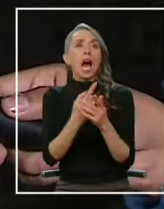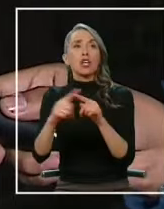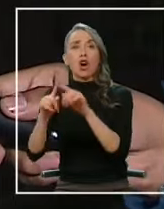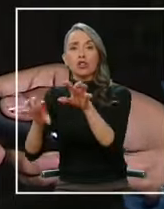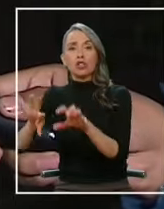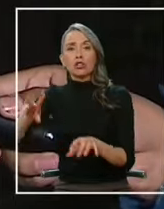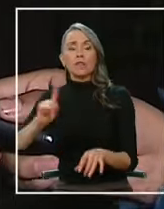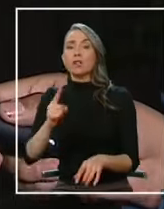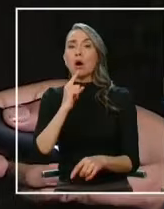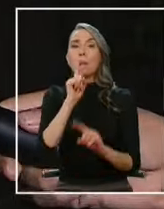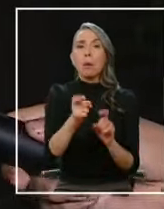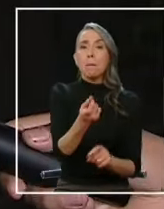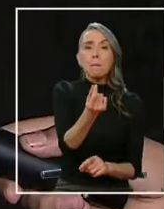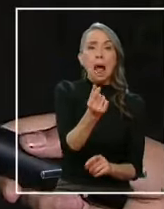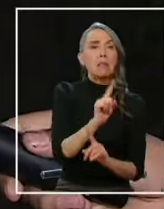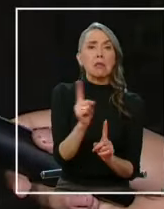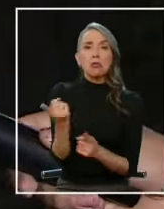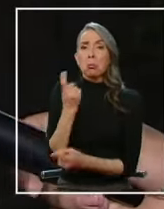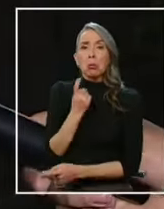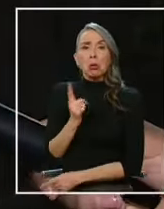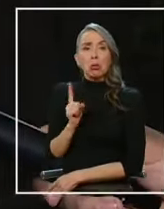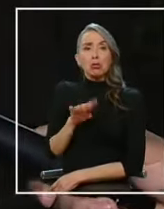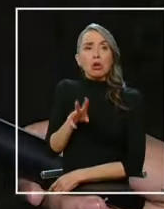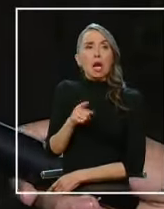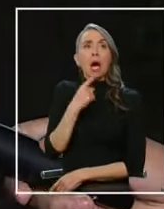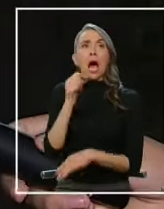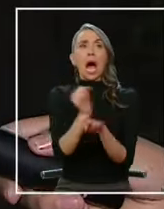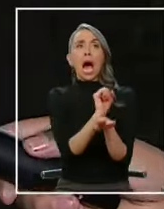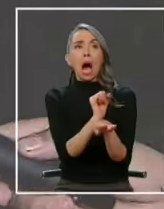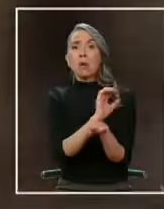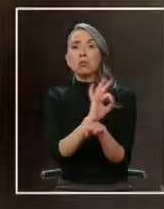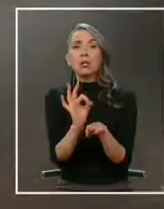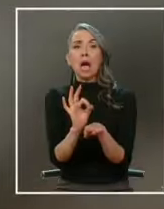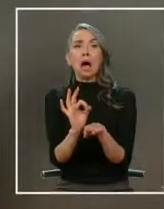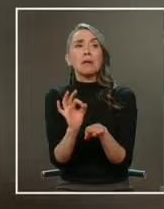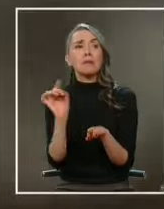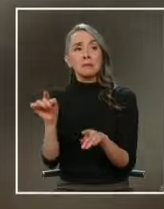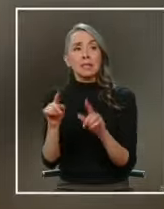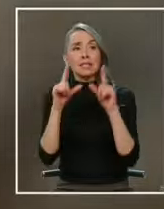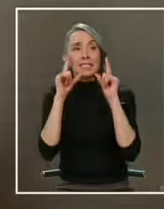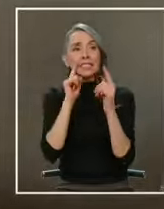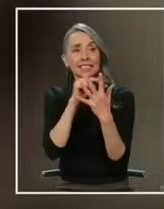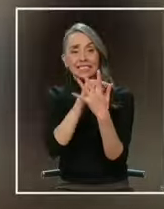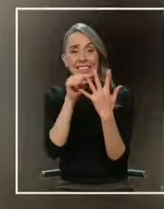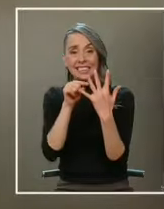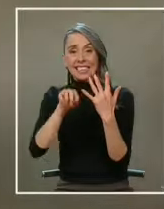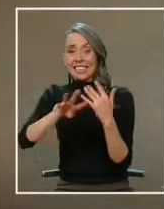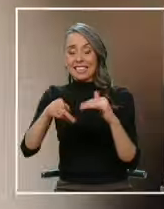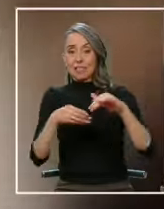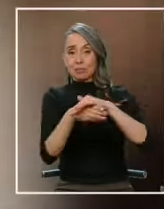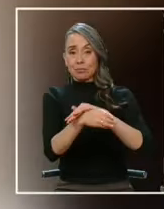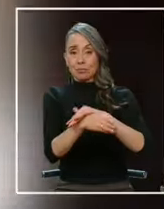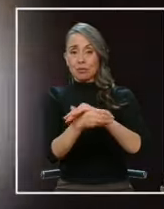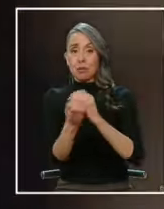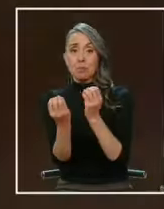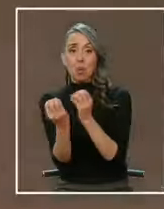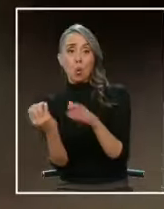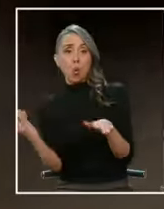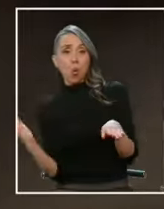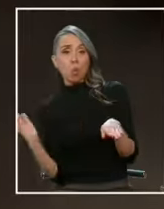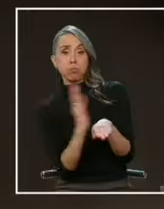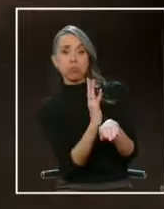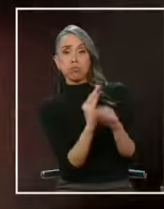para robarse. No preguntaron por plata, por el auto, por nada. Sobre los protagonistas de este turbazo, poco se